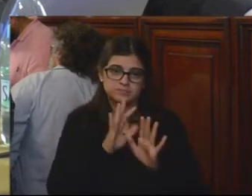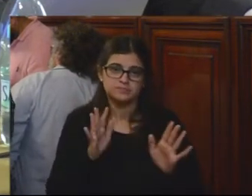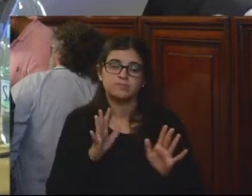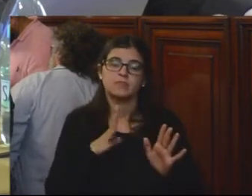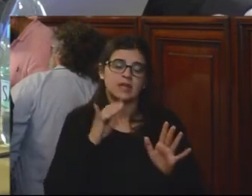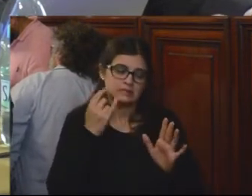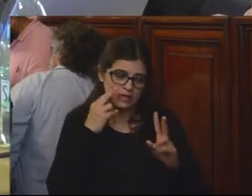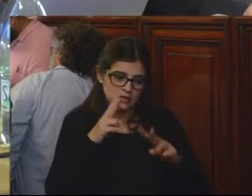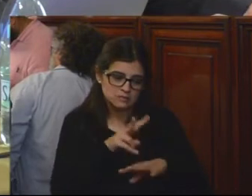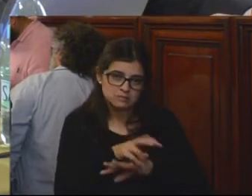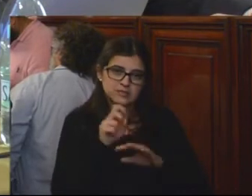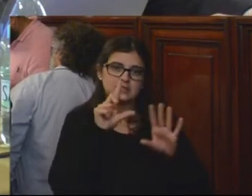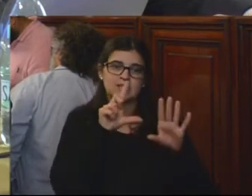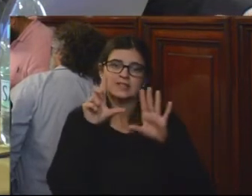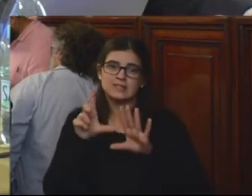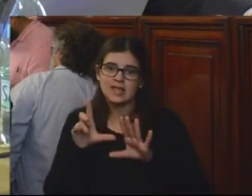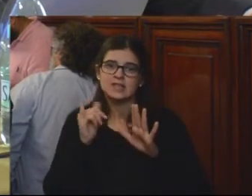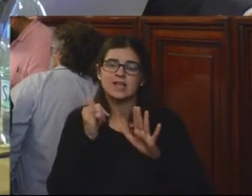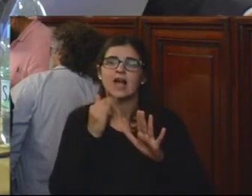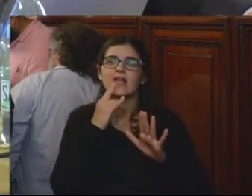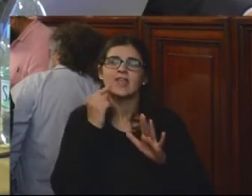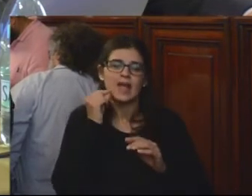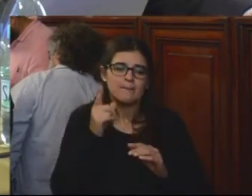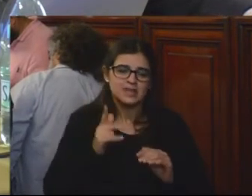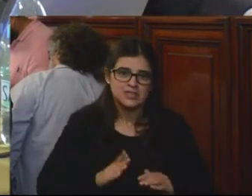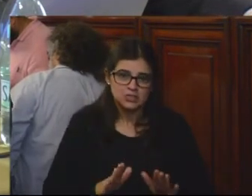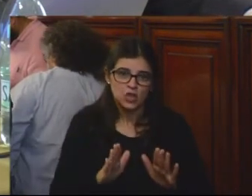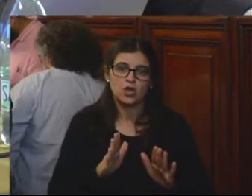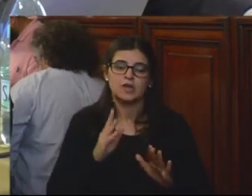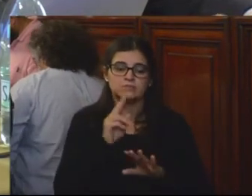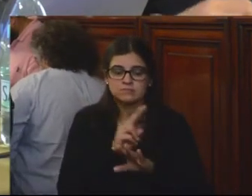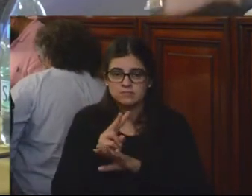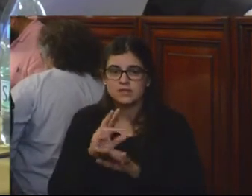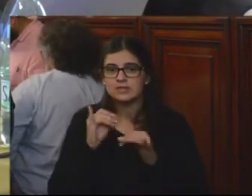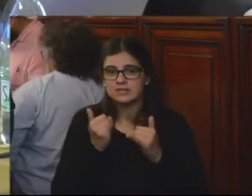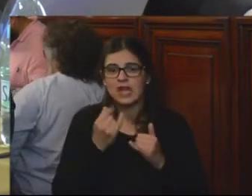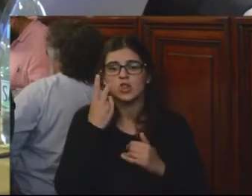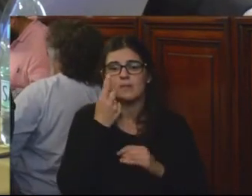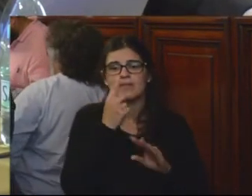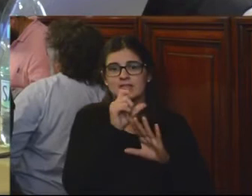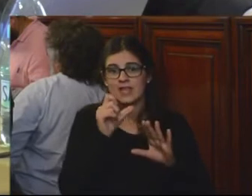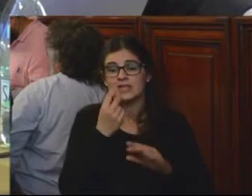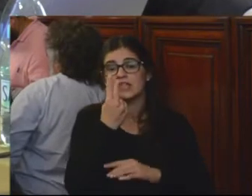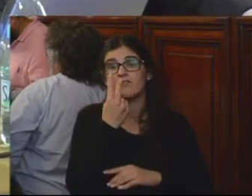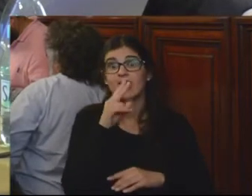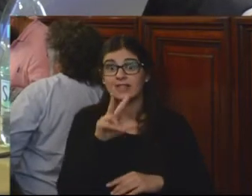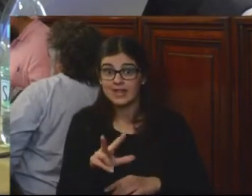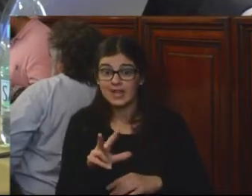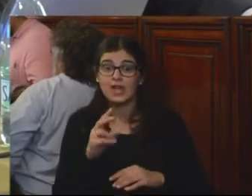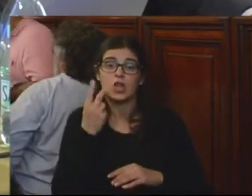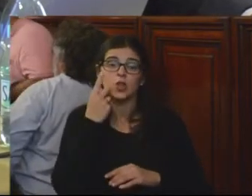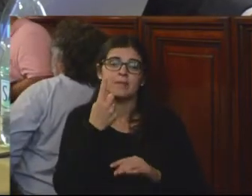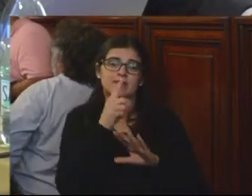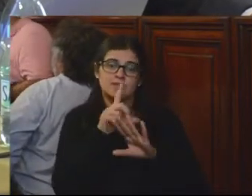realizado 77 acciones de capacitación formación y supervisión durante el 2016 y 23 durante el